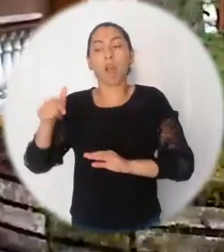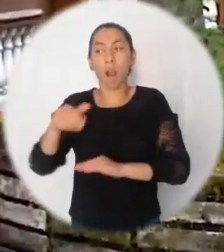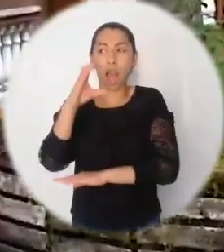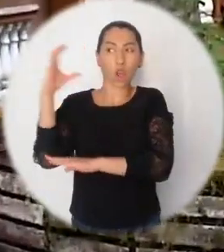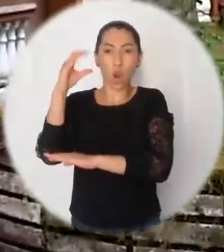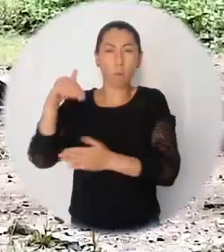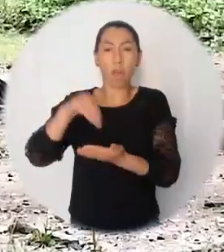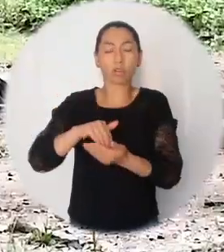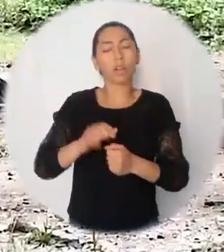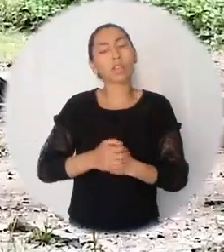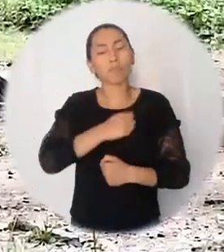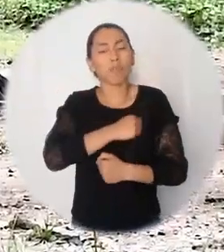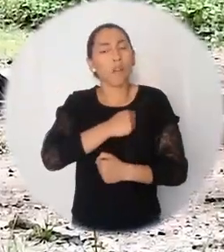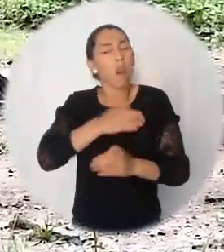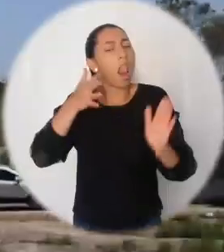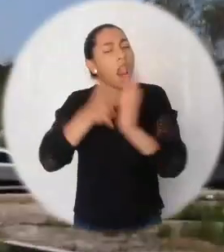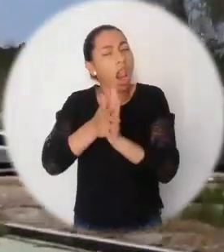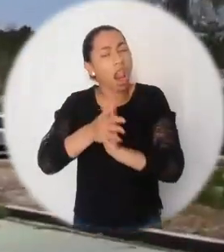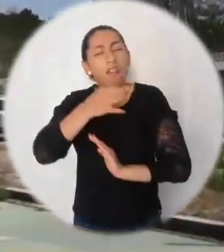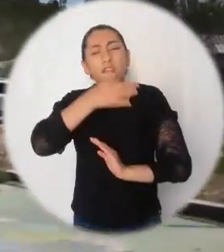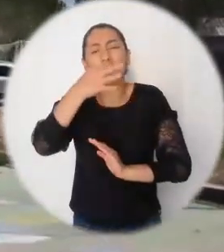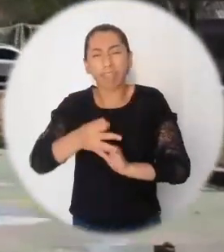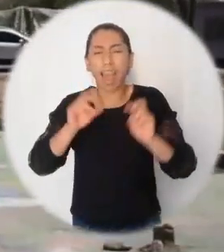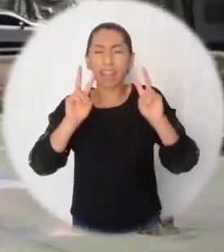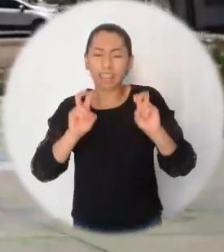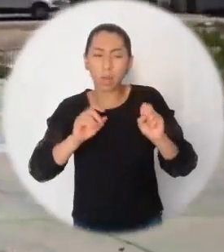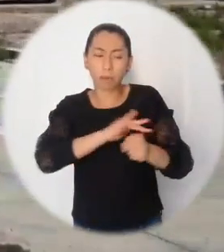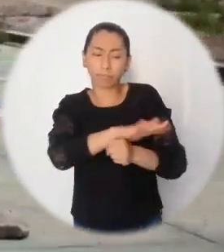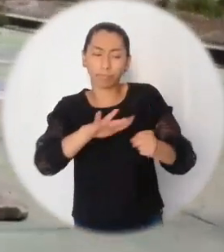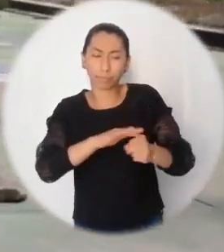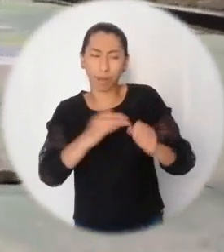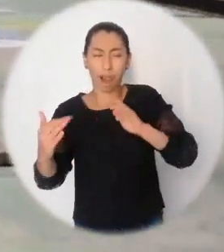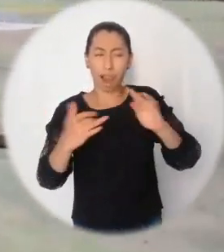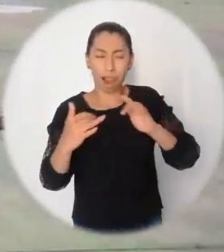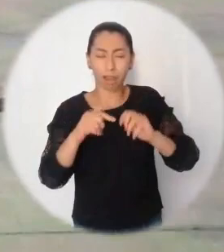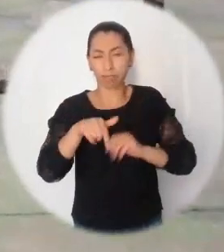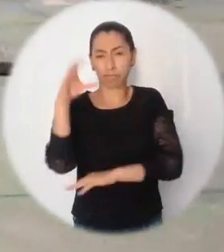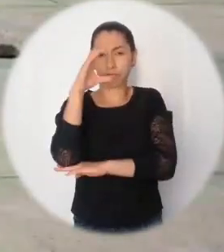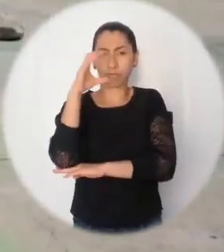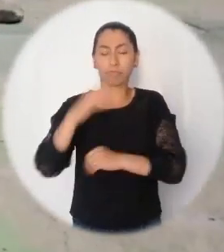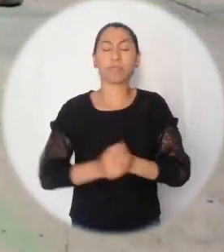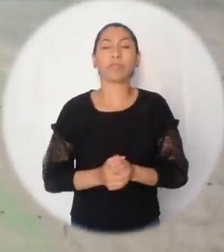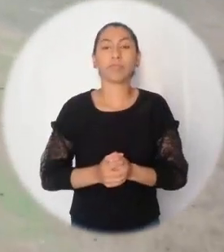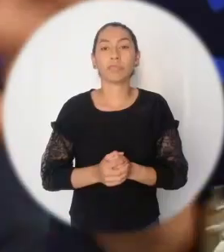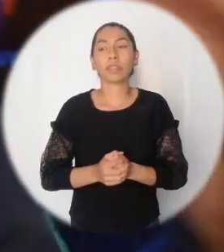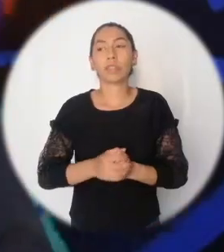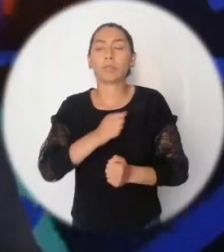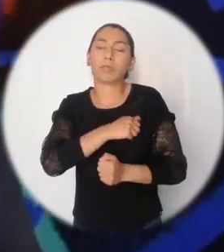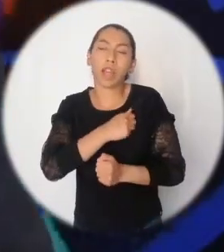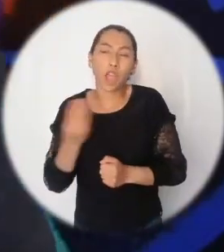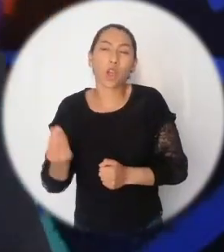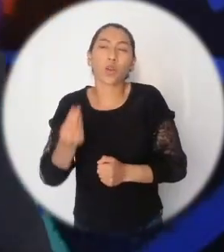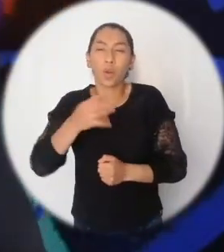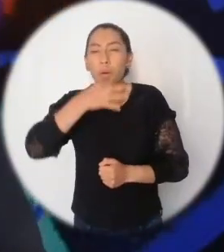pagado penas en el exterior a que les cuenten a las víctimas toda la verdad sobre lo ocurrido en el marco del conflicto armado. Se ha pedido a la Comisión de la